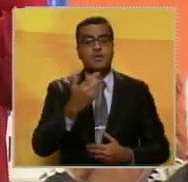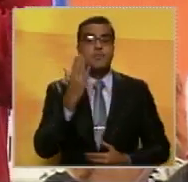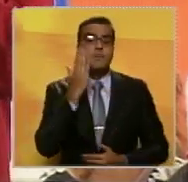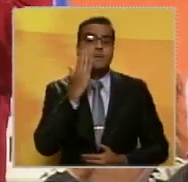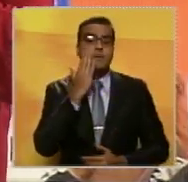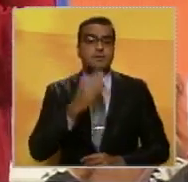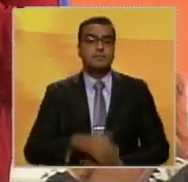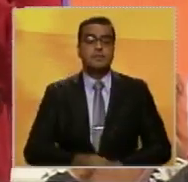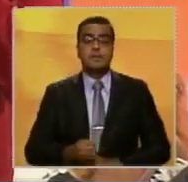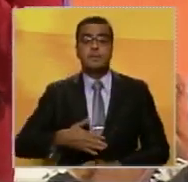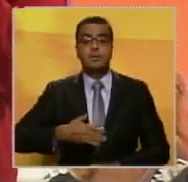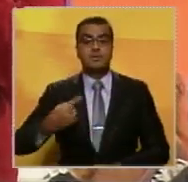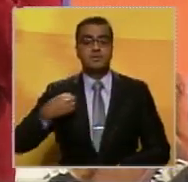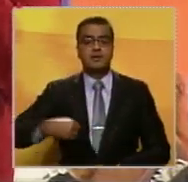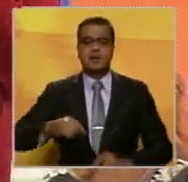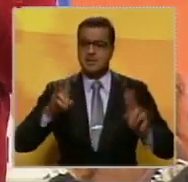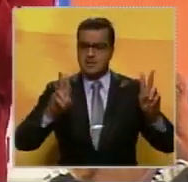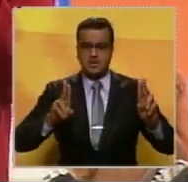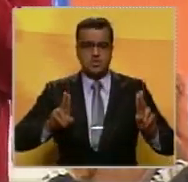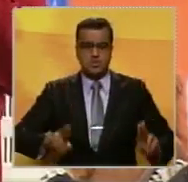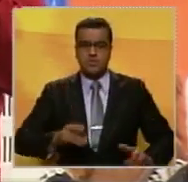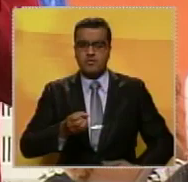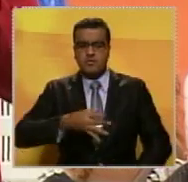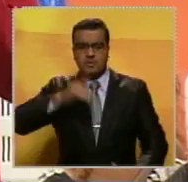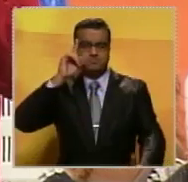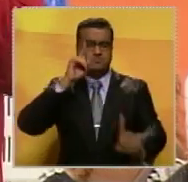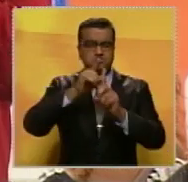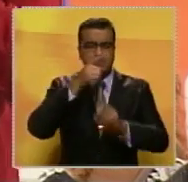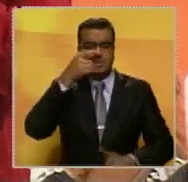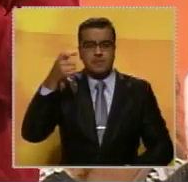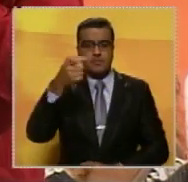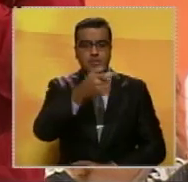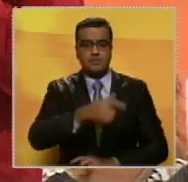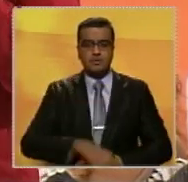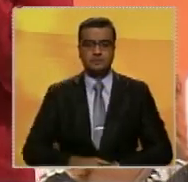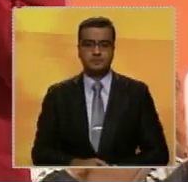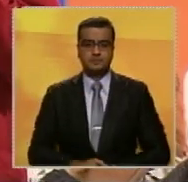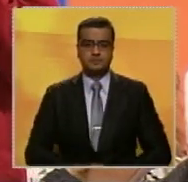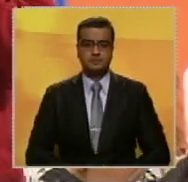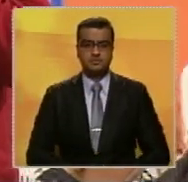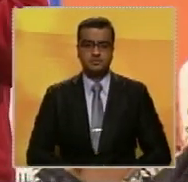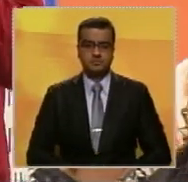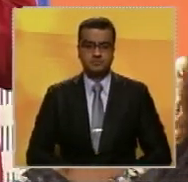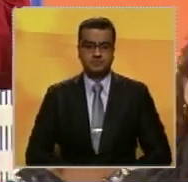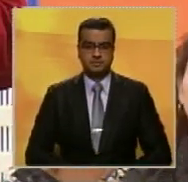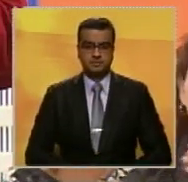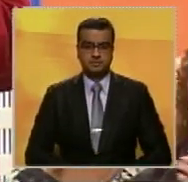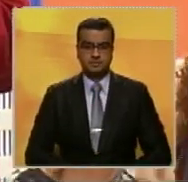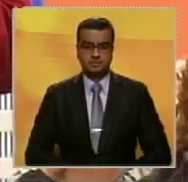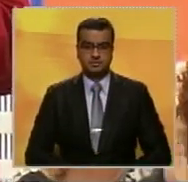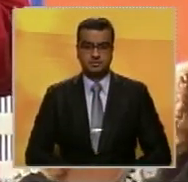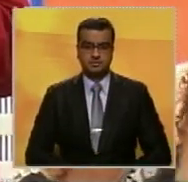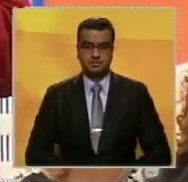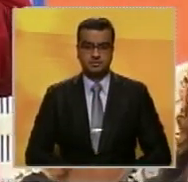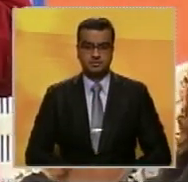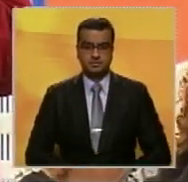madres, puede tener ningún buen propósito para la patria y para el pueblo.